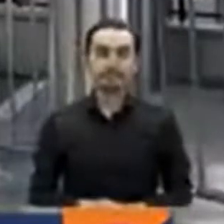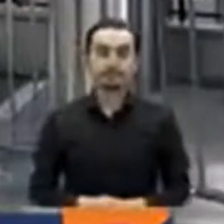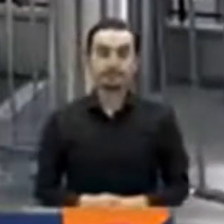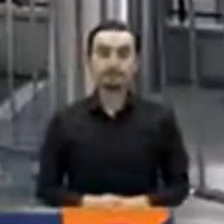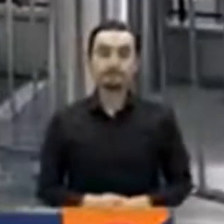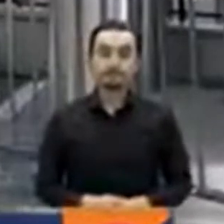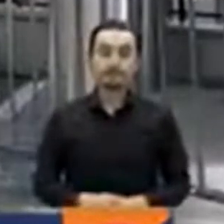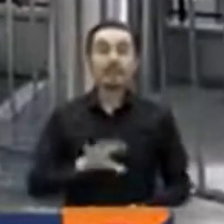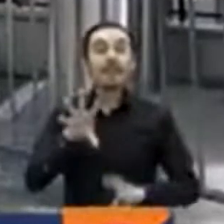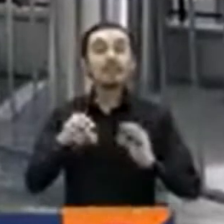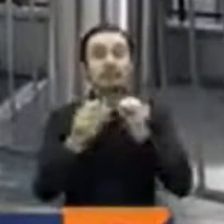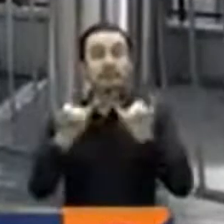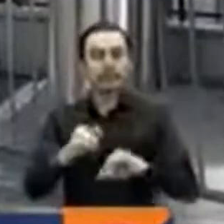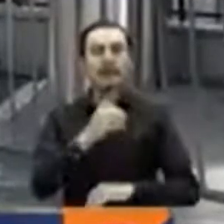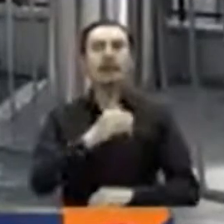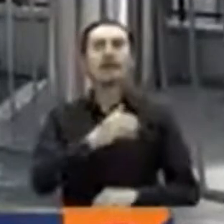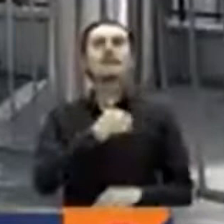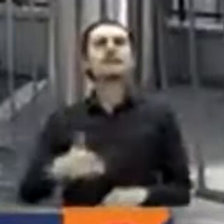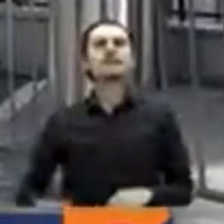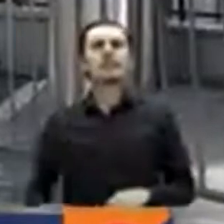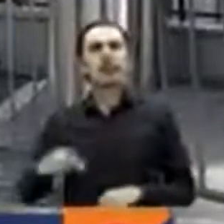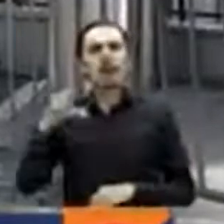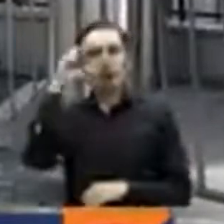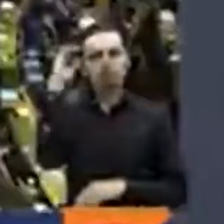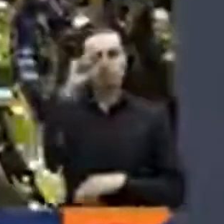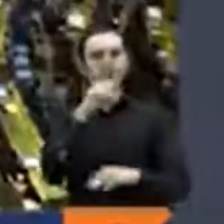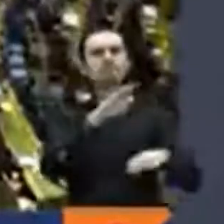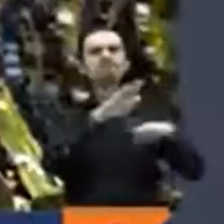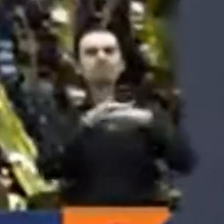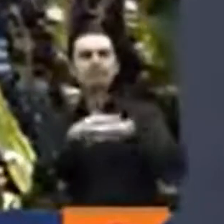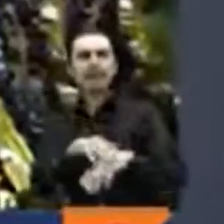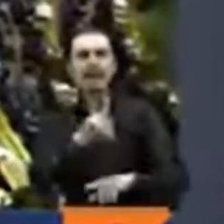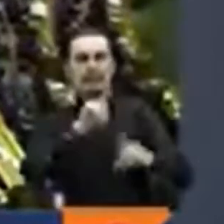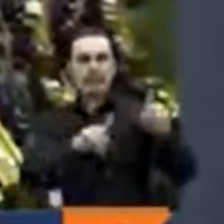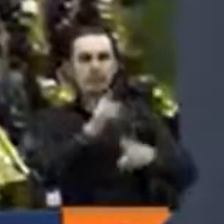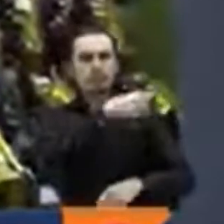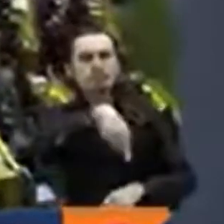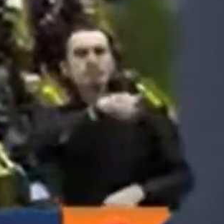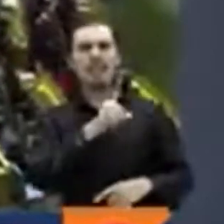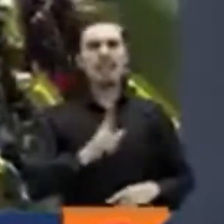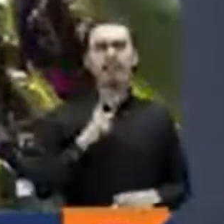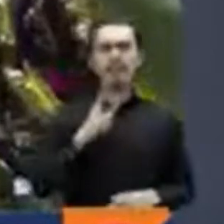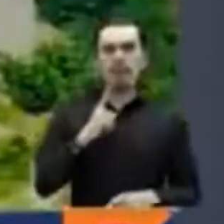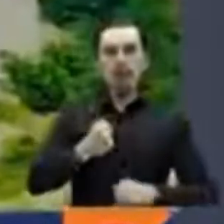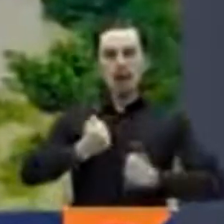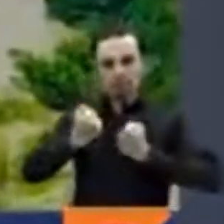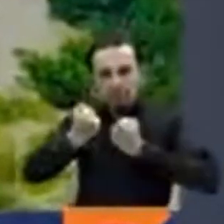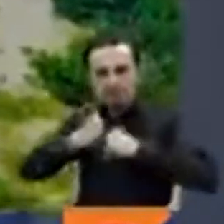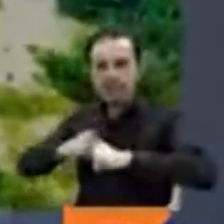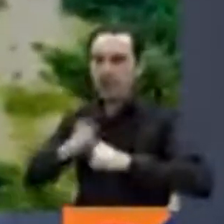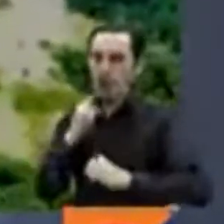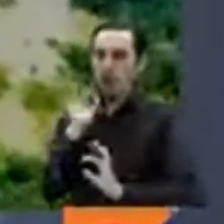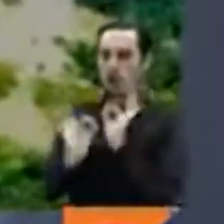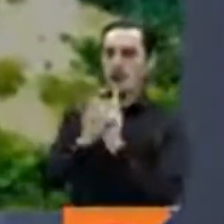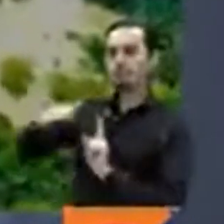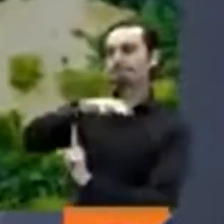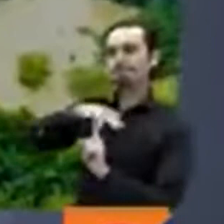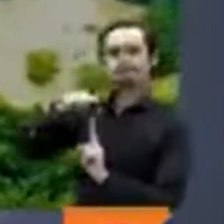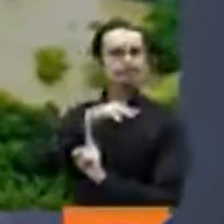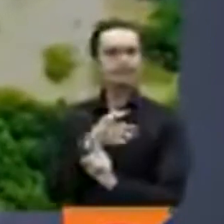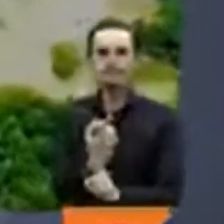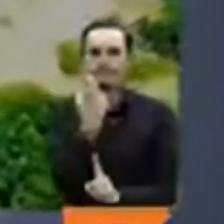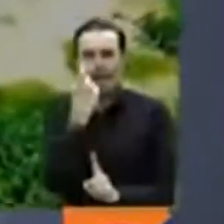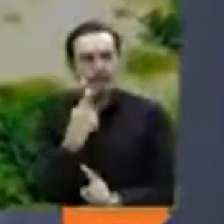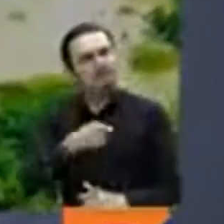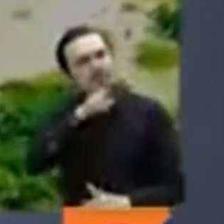También hemos escuchado al presidente colombiano Gustavo Petro criticar los esfuerzos de los líderes mundiales en la protección del medio ambiente y en la